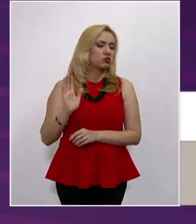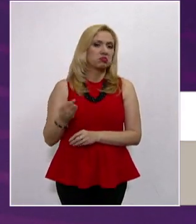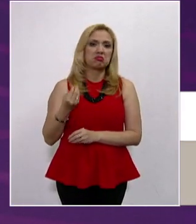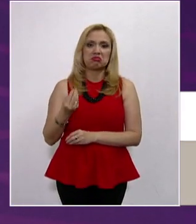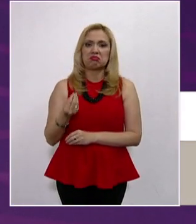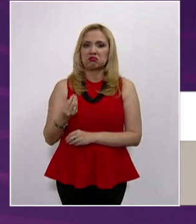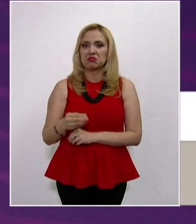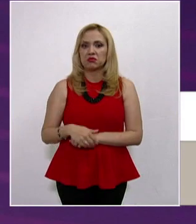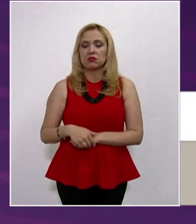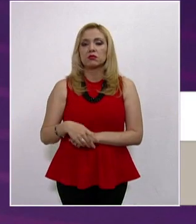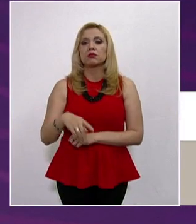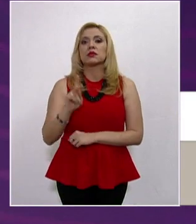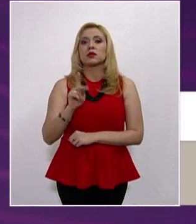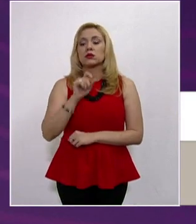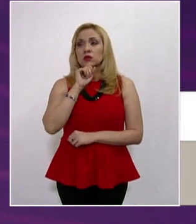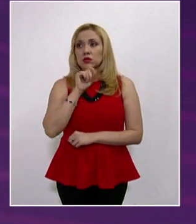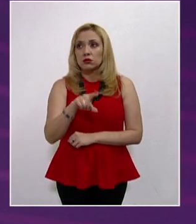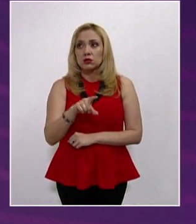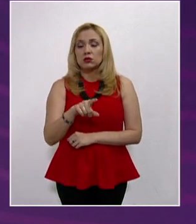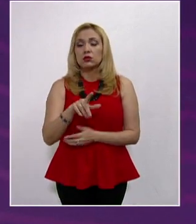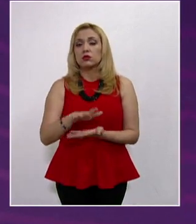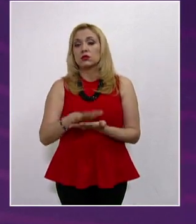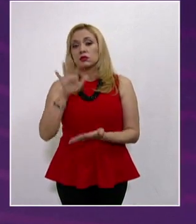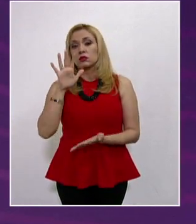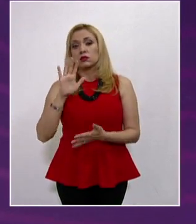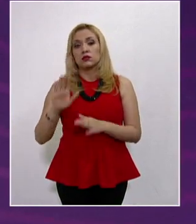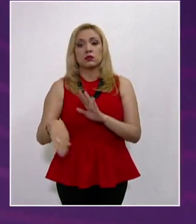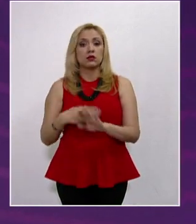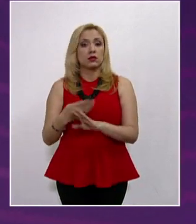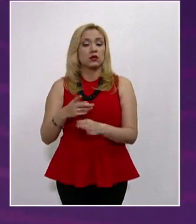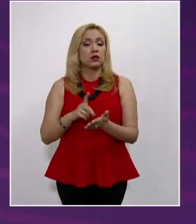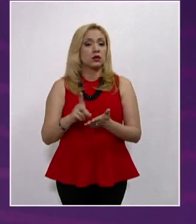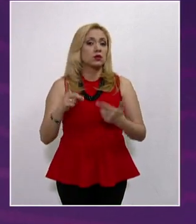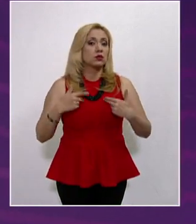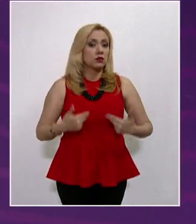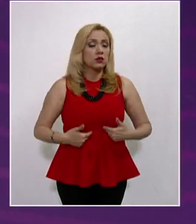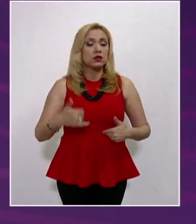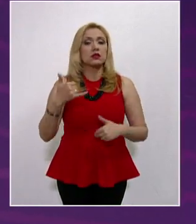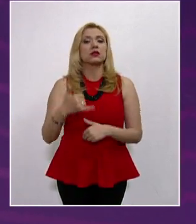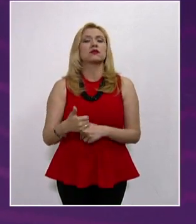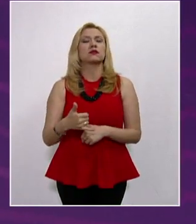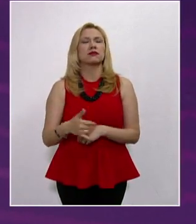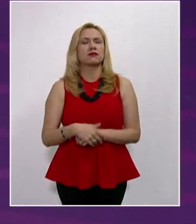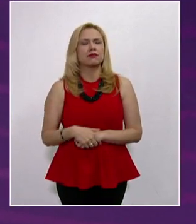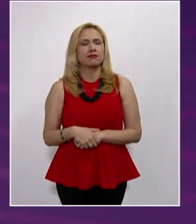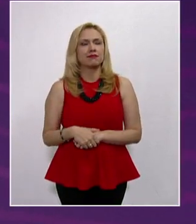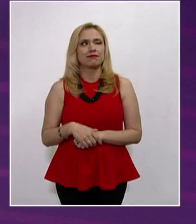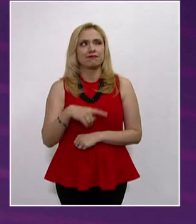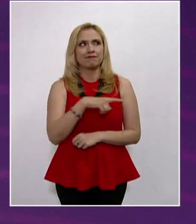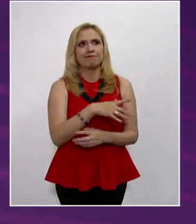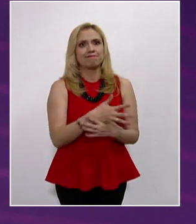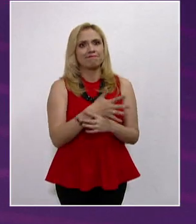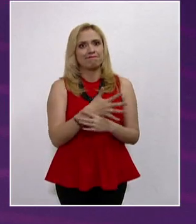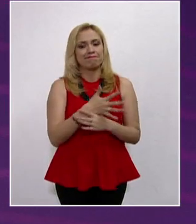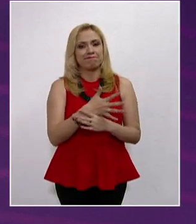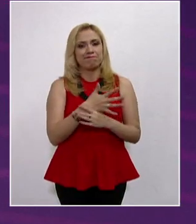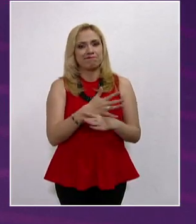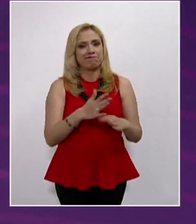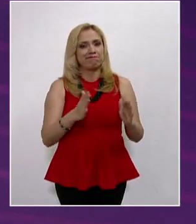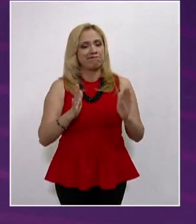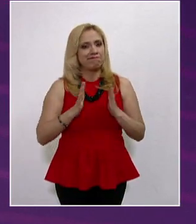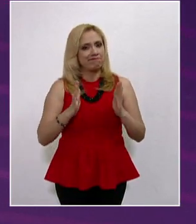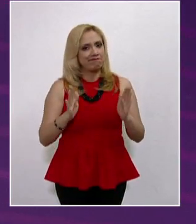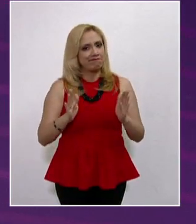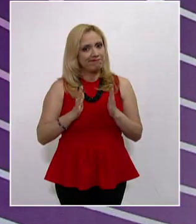crímenes, pero además, en particular, en las violaciones de derechos humanos y en particular en las violaciones de derechos humanos cometidas por